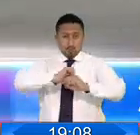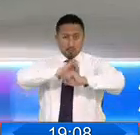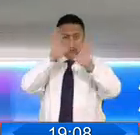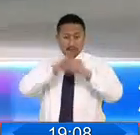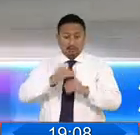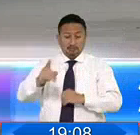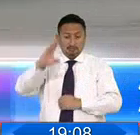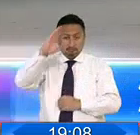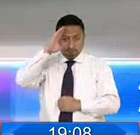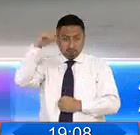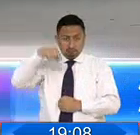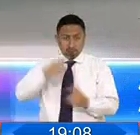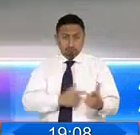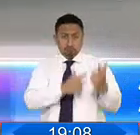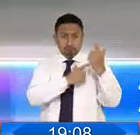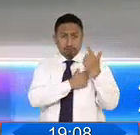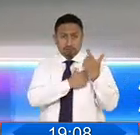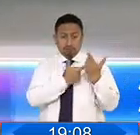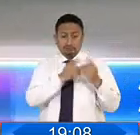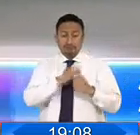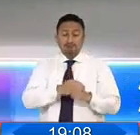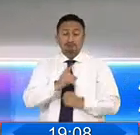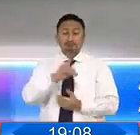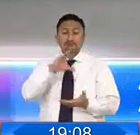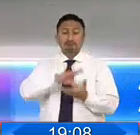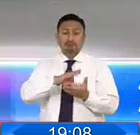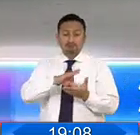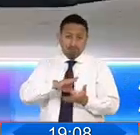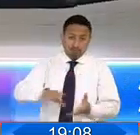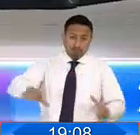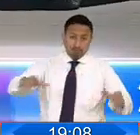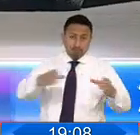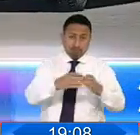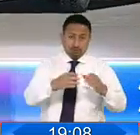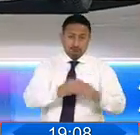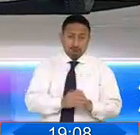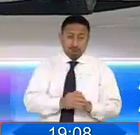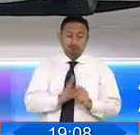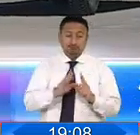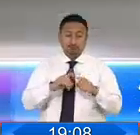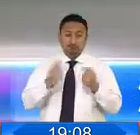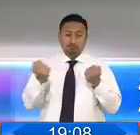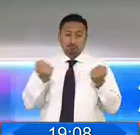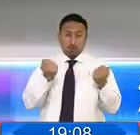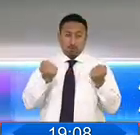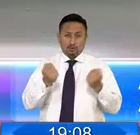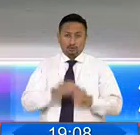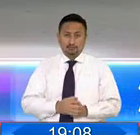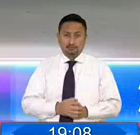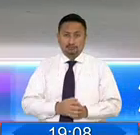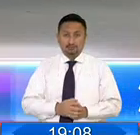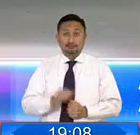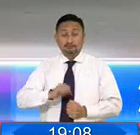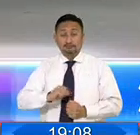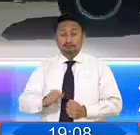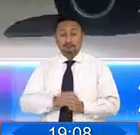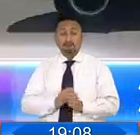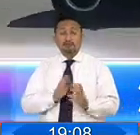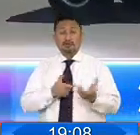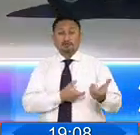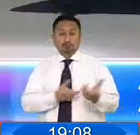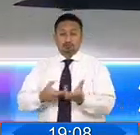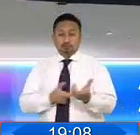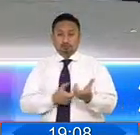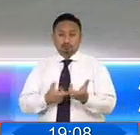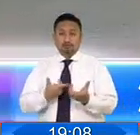personal policial y militar se apostó en el centro de rehabilitación para brindar control. De igual manera, unidades del Cuerpo de Bomberos